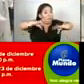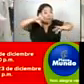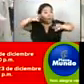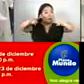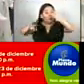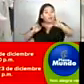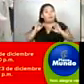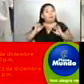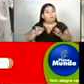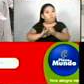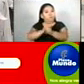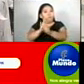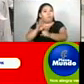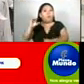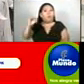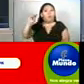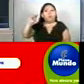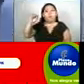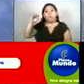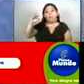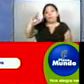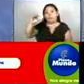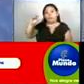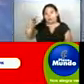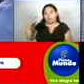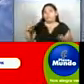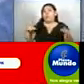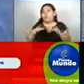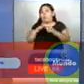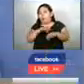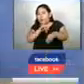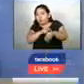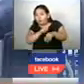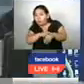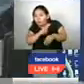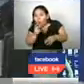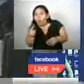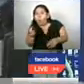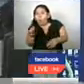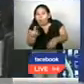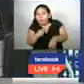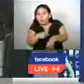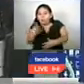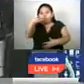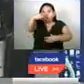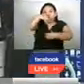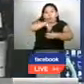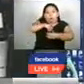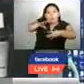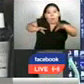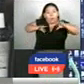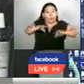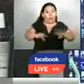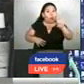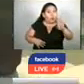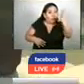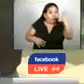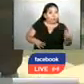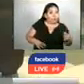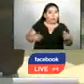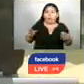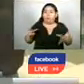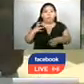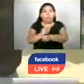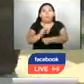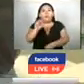de este tipo de casos. Incluso se recortan los tiempos de transmisibilidad de cuatro días a dos en